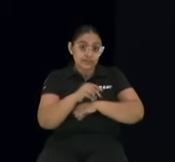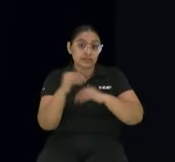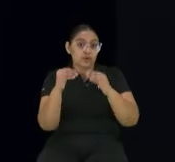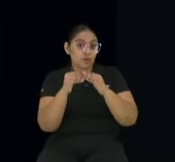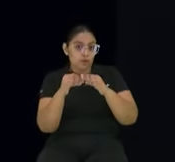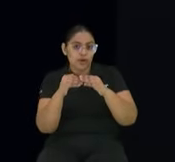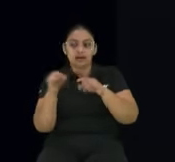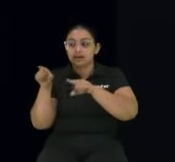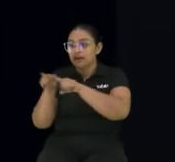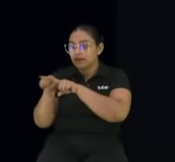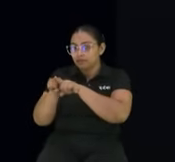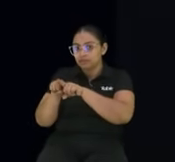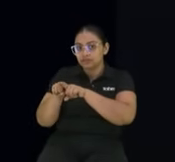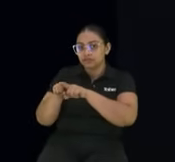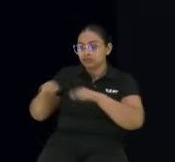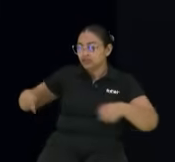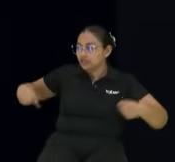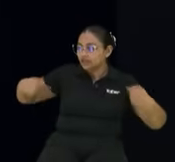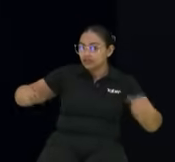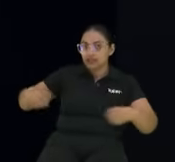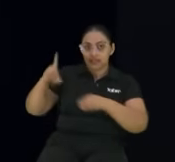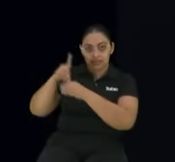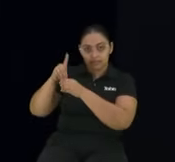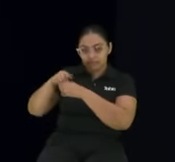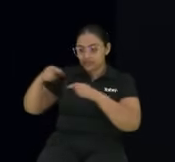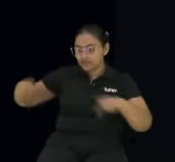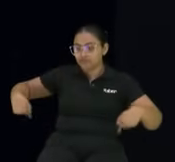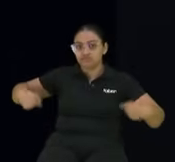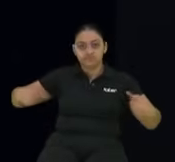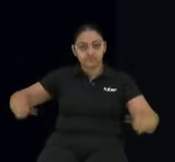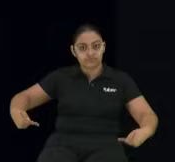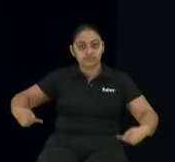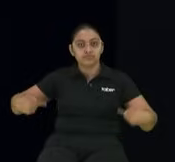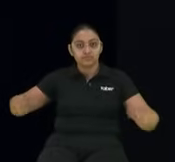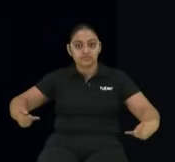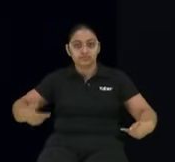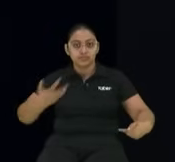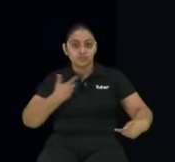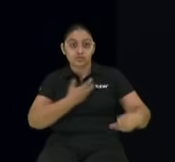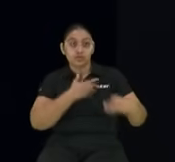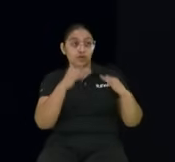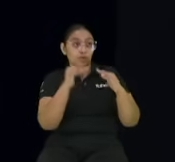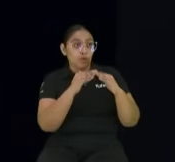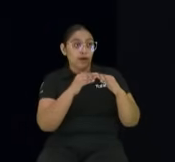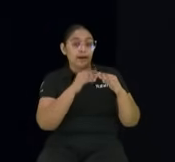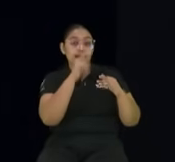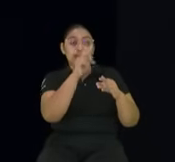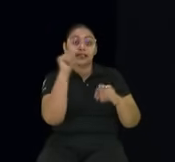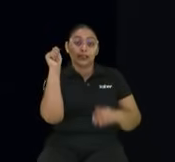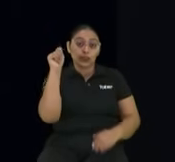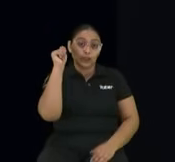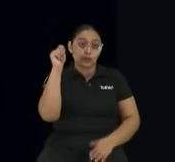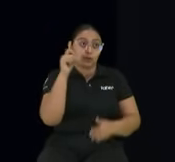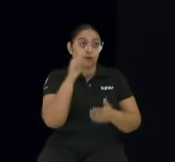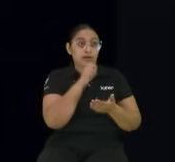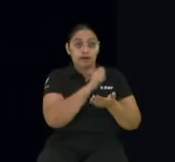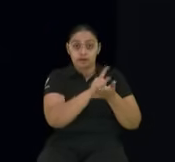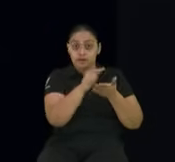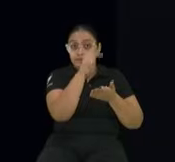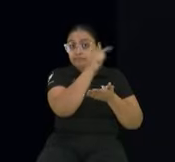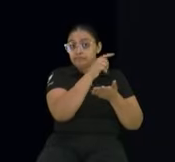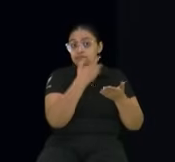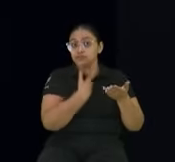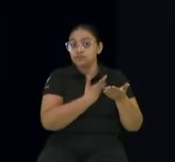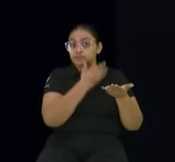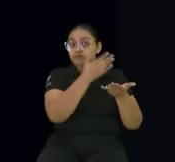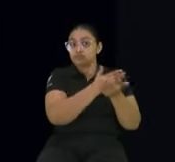ruedas con Johnny and Friends hoy atendimos a los hermanos del seminario teológico allí arriba hoy atendimos a los alumnos del colegio de Israel hoy